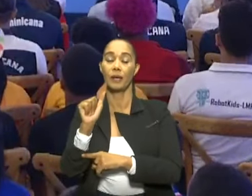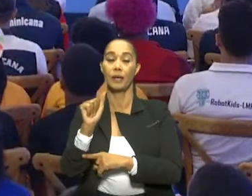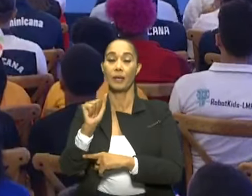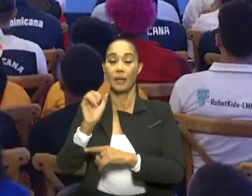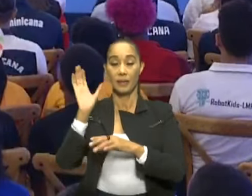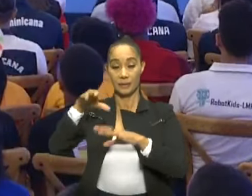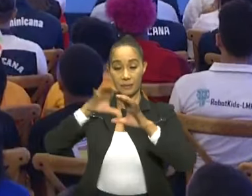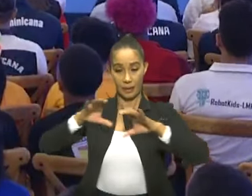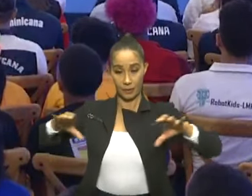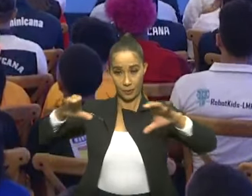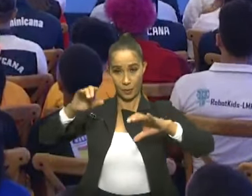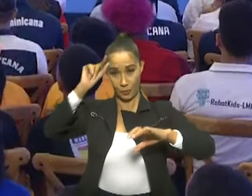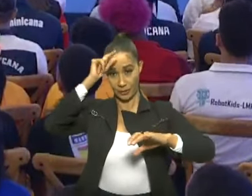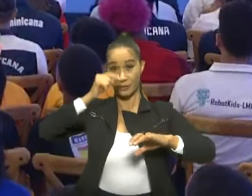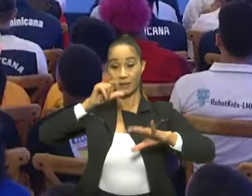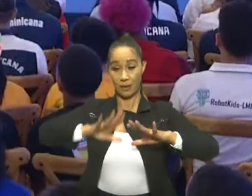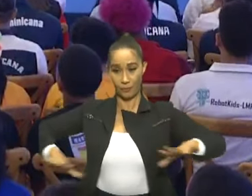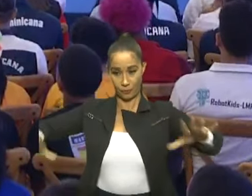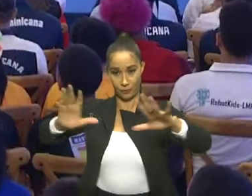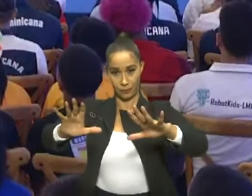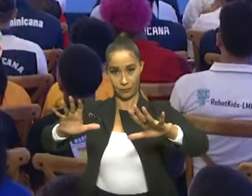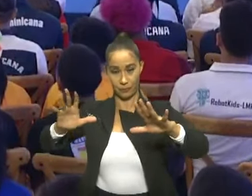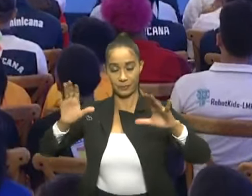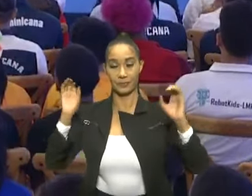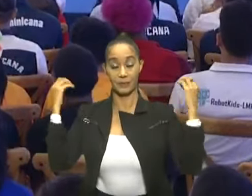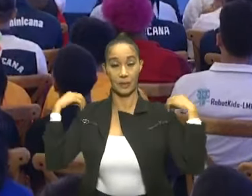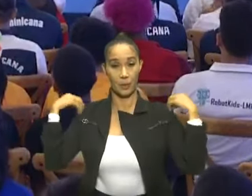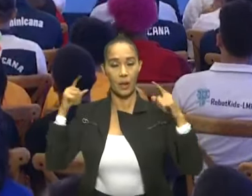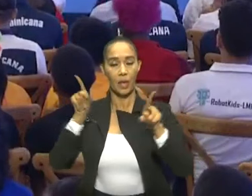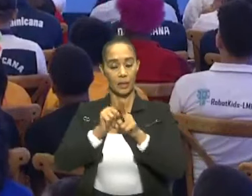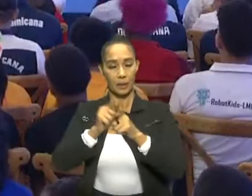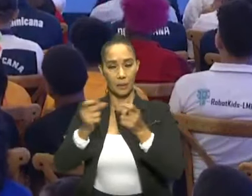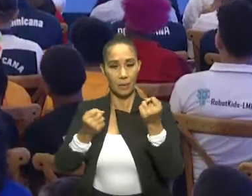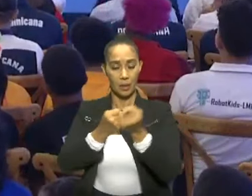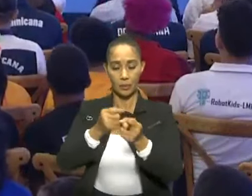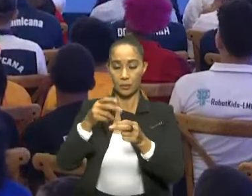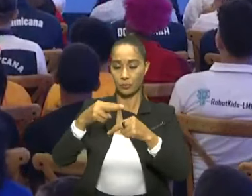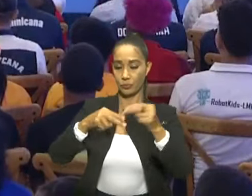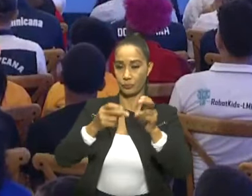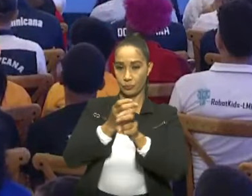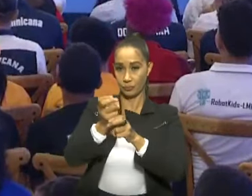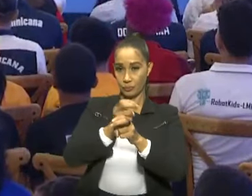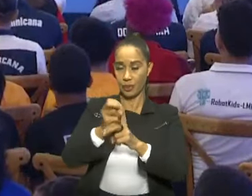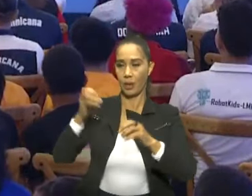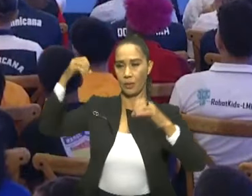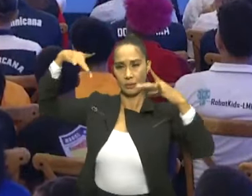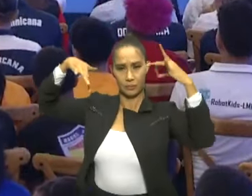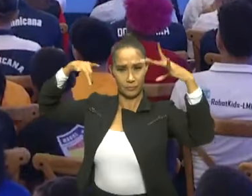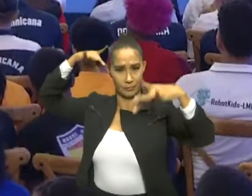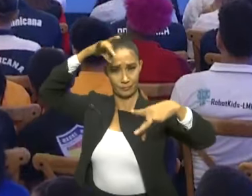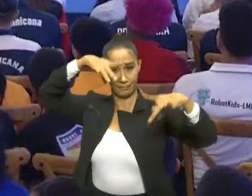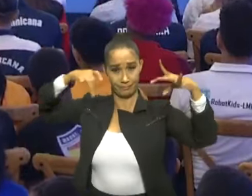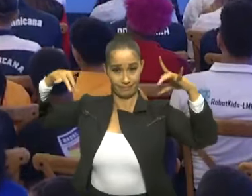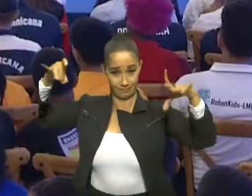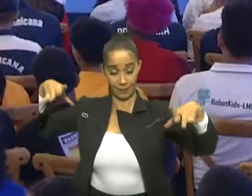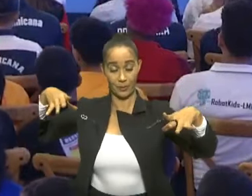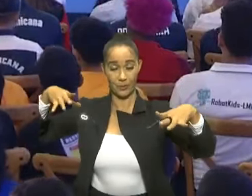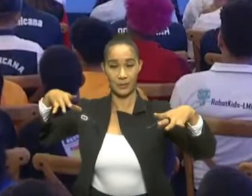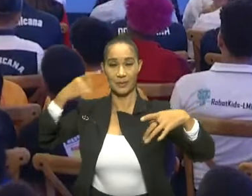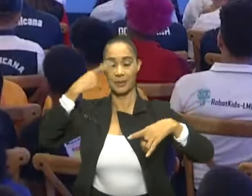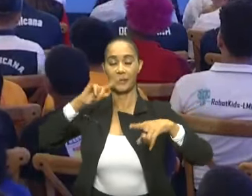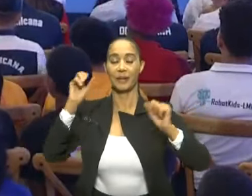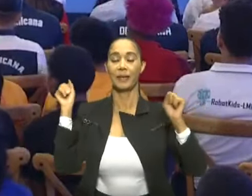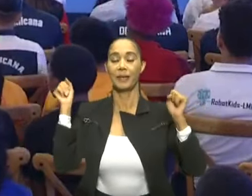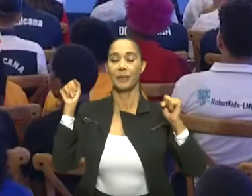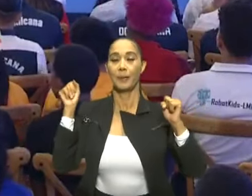Estadio Quiqueya también lo impactamos con la remodelación y dotación de luces para que esté